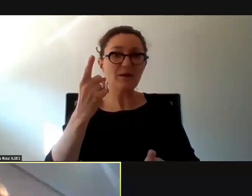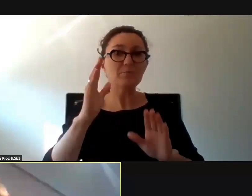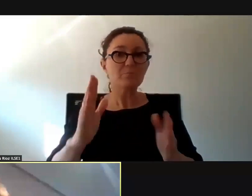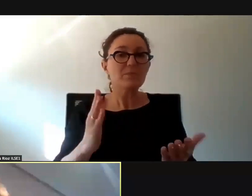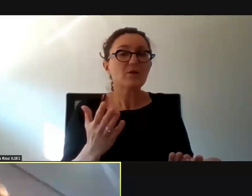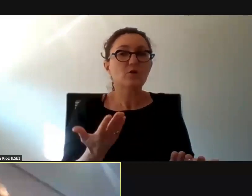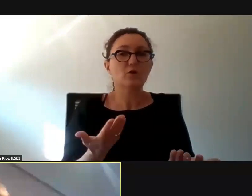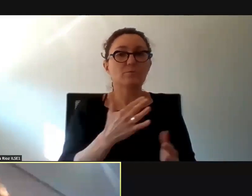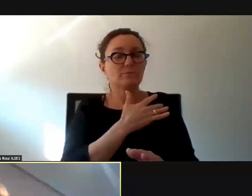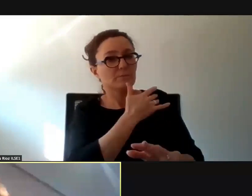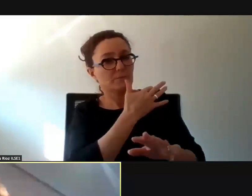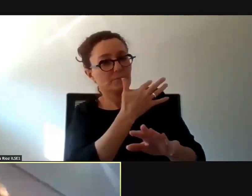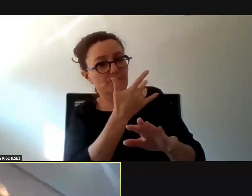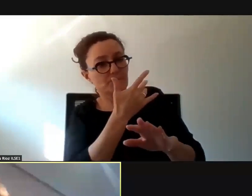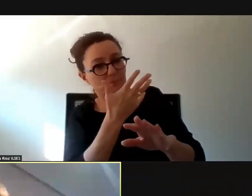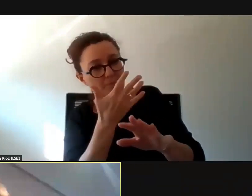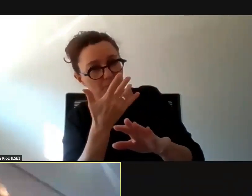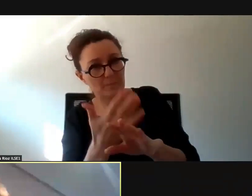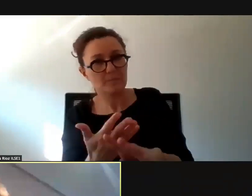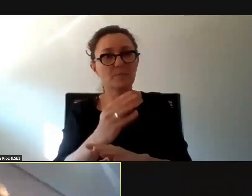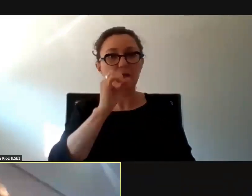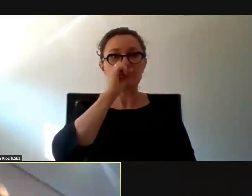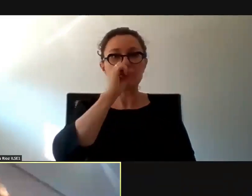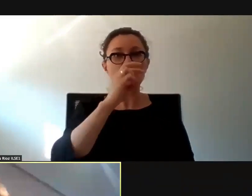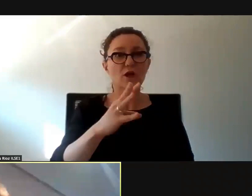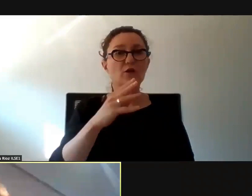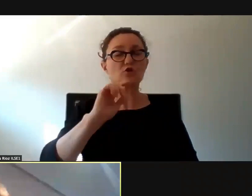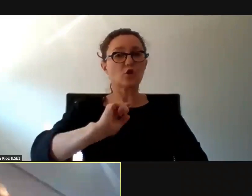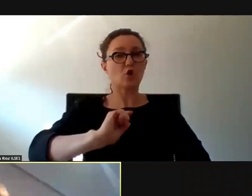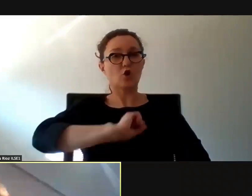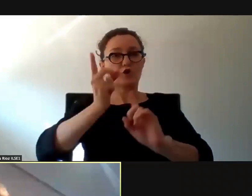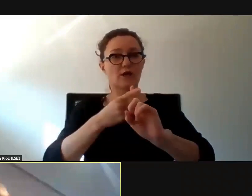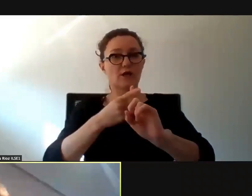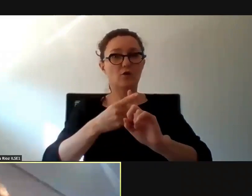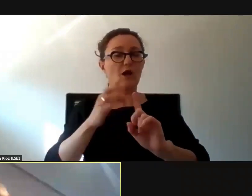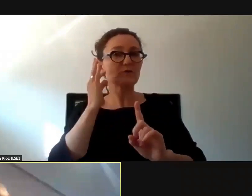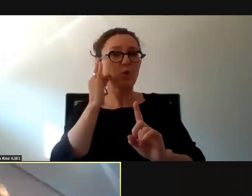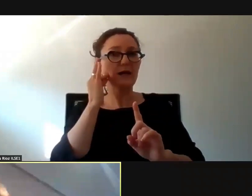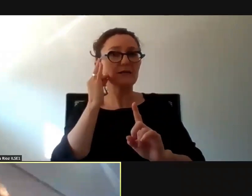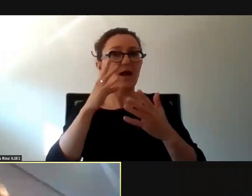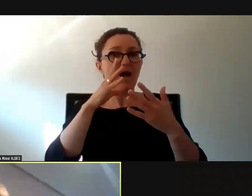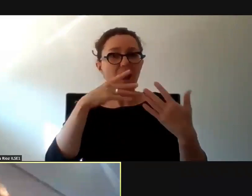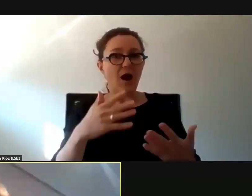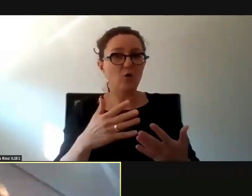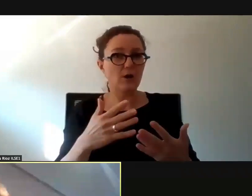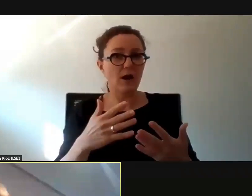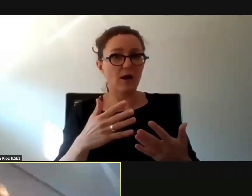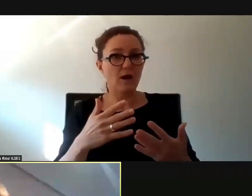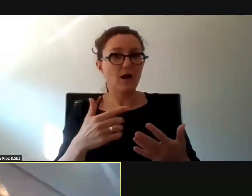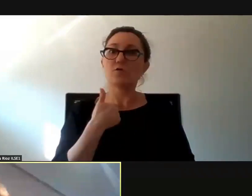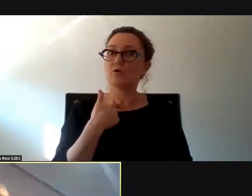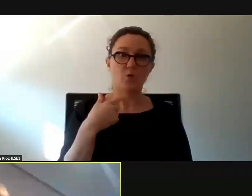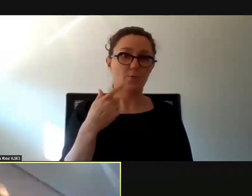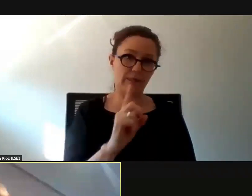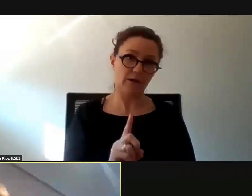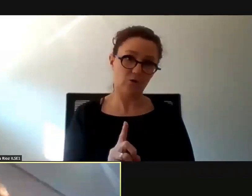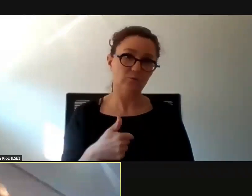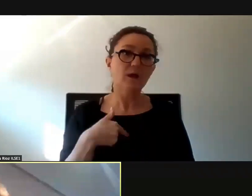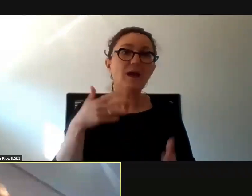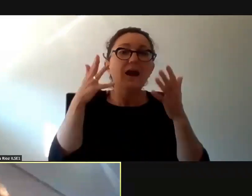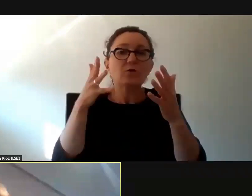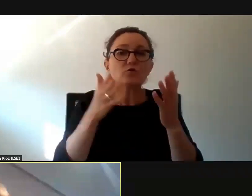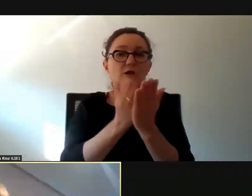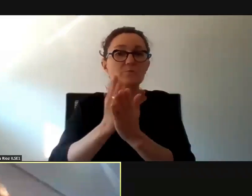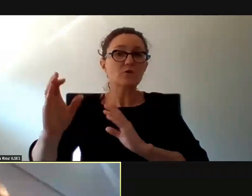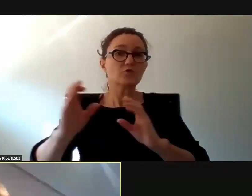lo que hemos en estos últimos años conseguido a las mujeres? ¿Qué recomiendas tú a los medios de comunicación?